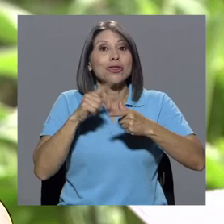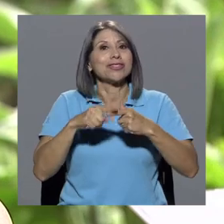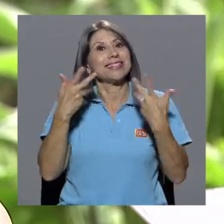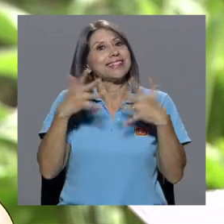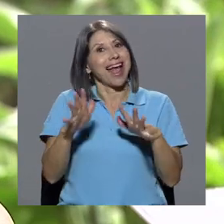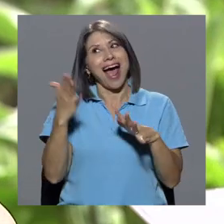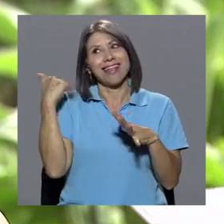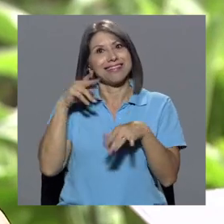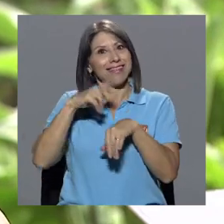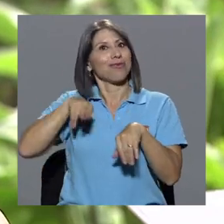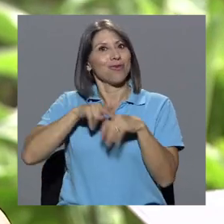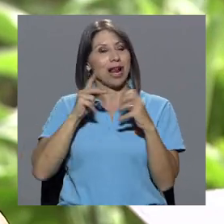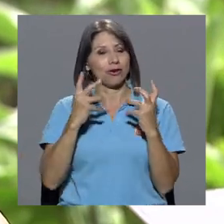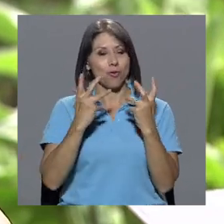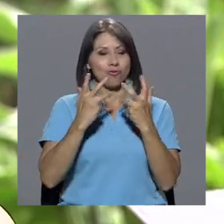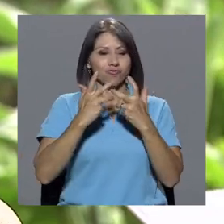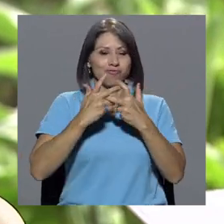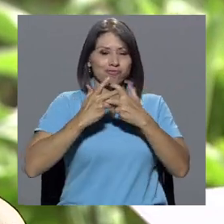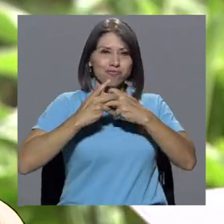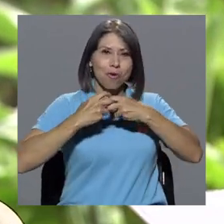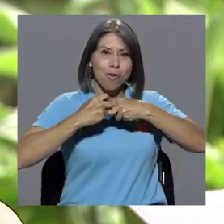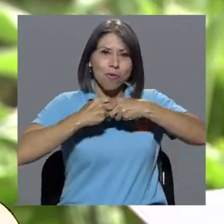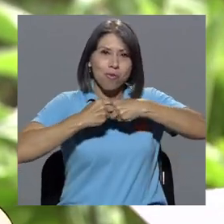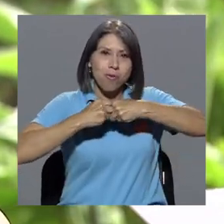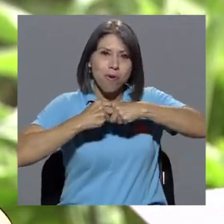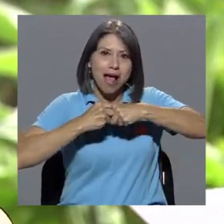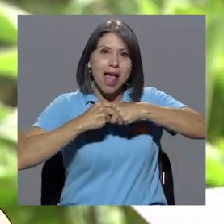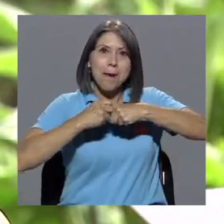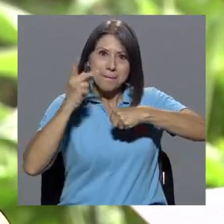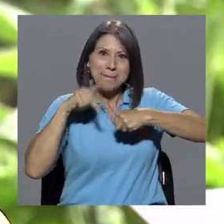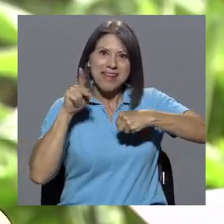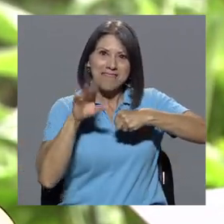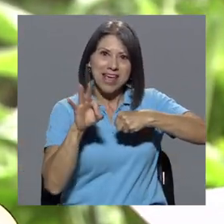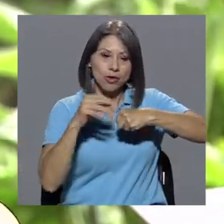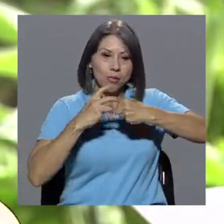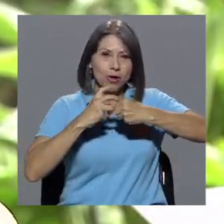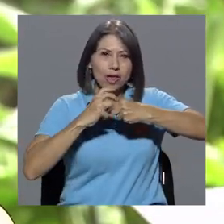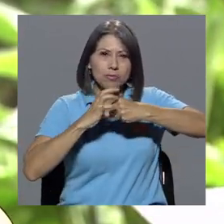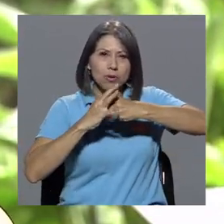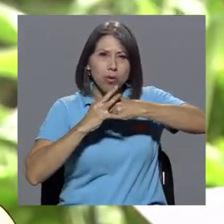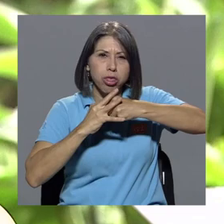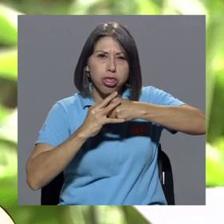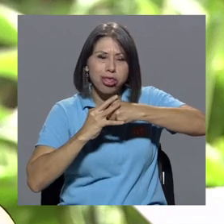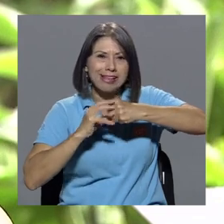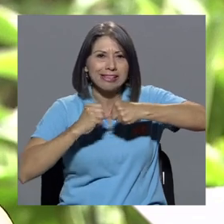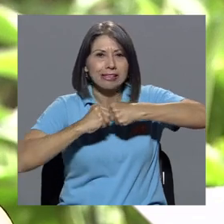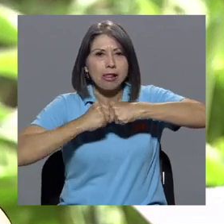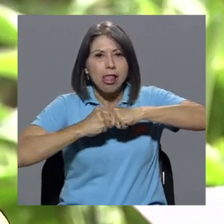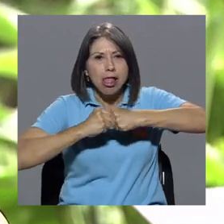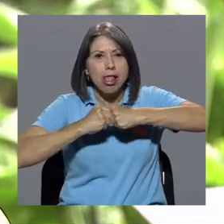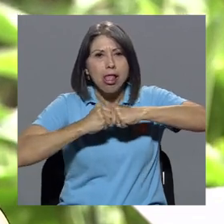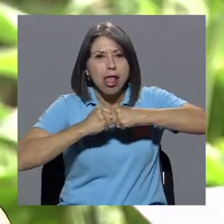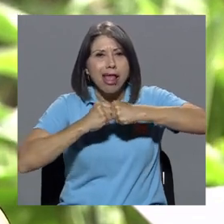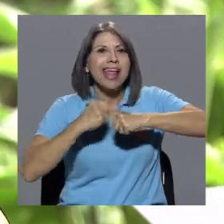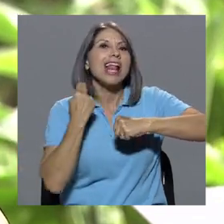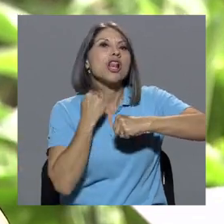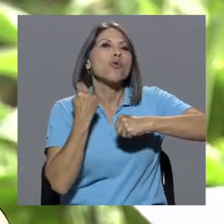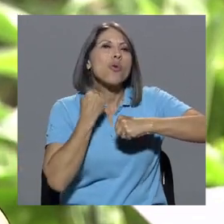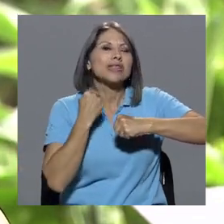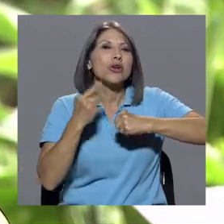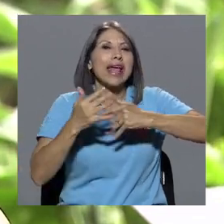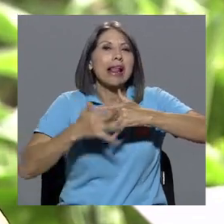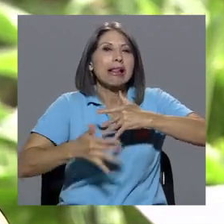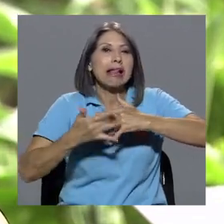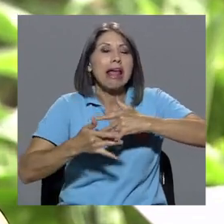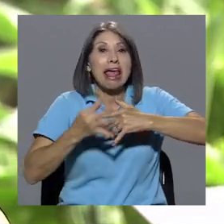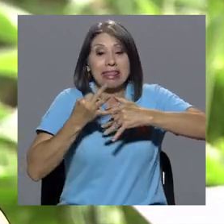ser perfecto ya deja de ser perfecto, el hueso va sufriendo un proceso de lesión y más bien lo que hace es tratar de